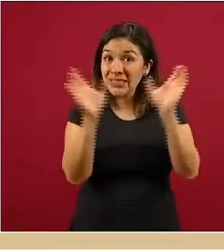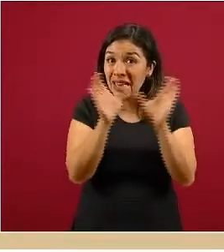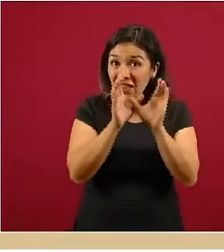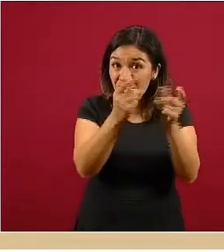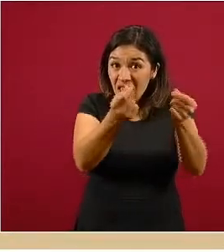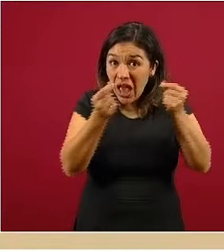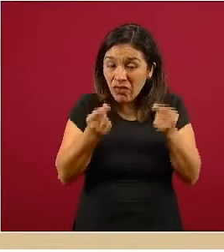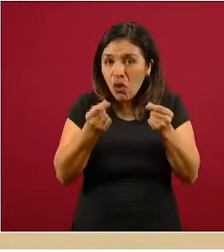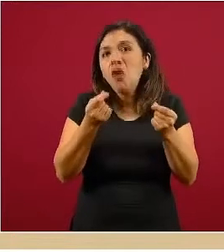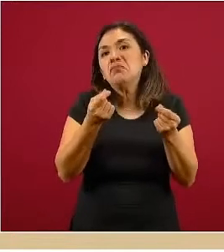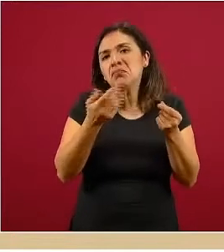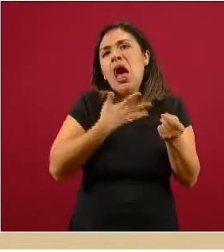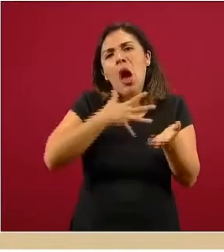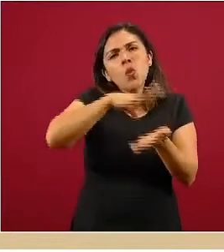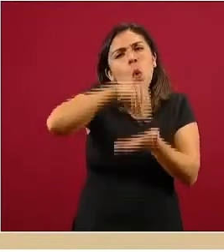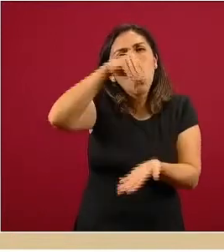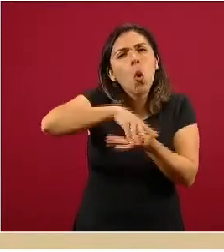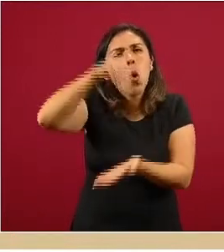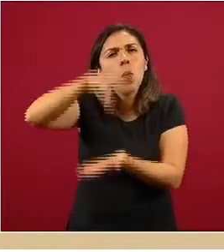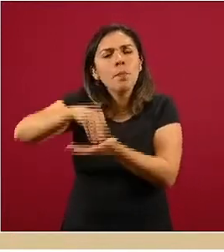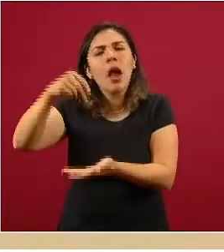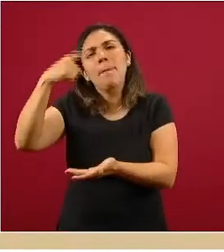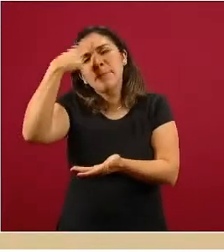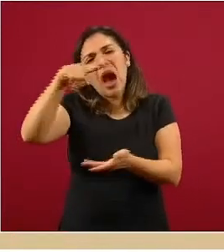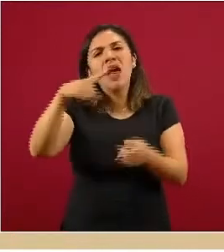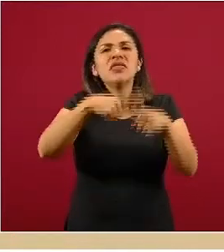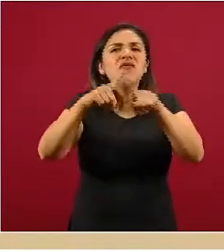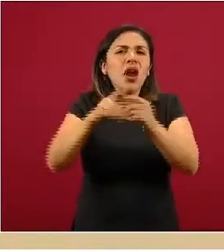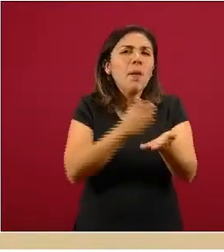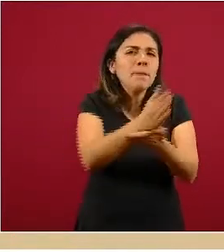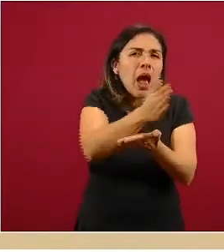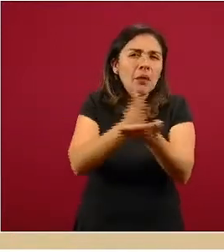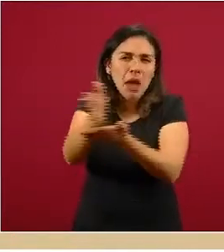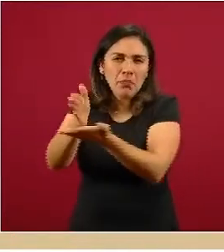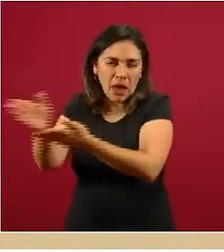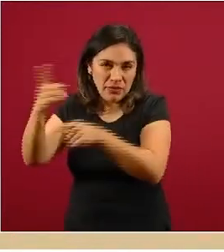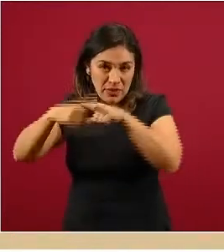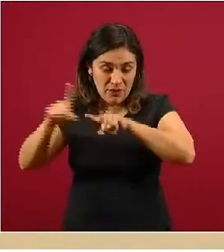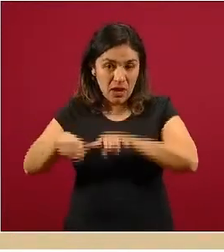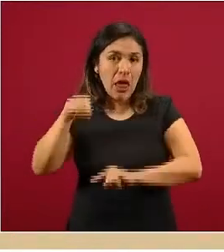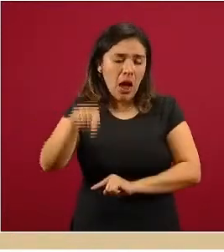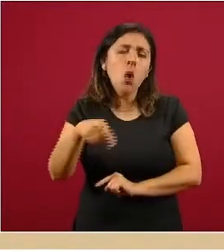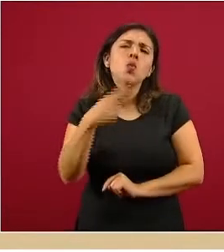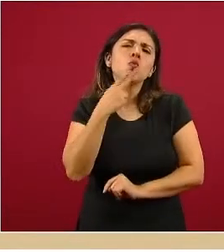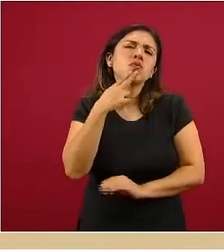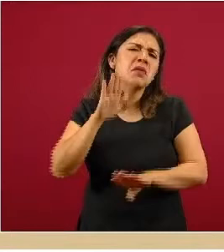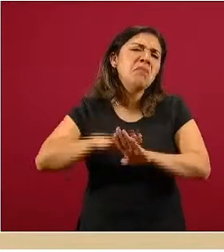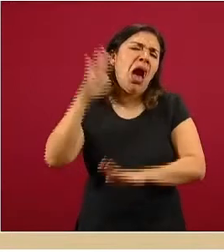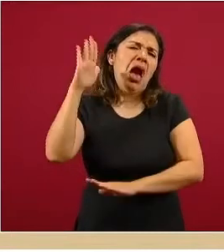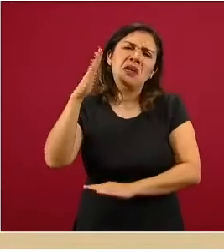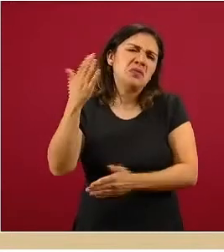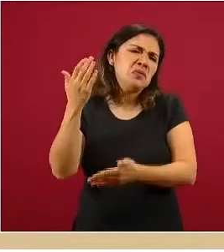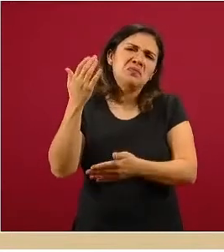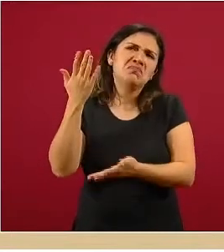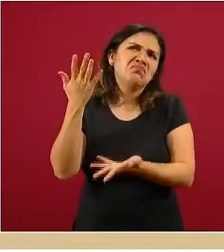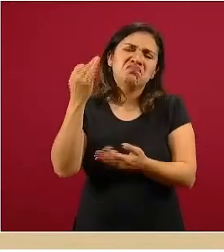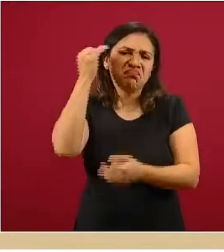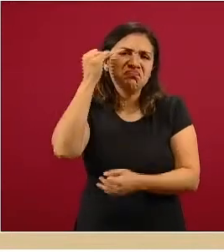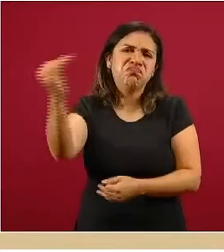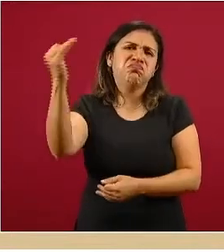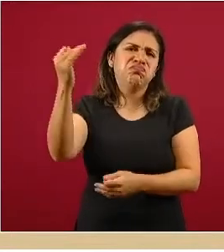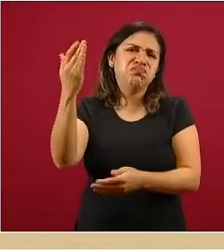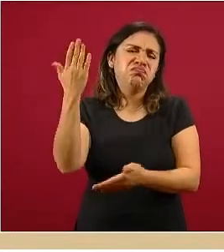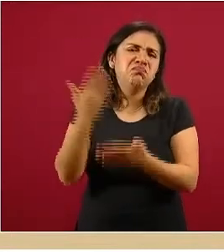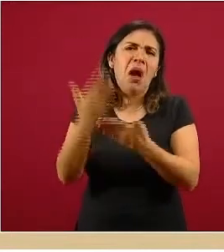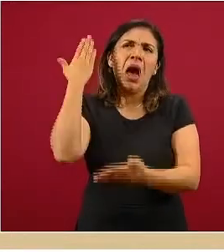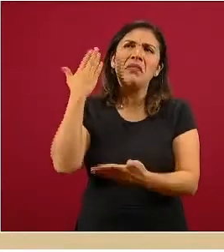con CONAPO, INEGI y la Organización Panamericana de la Salud, y además del IMSS, que dentro de este grupo interinstitucional